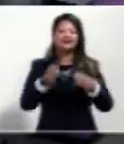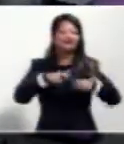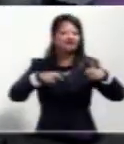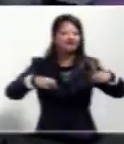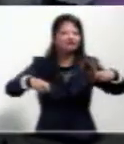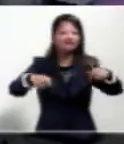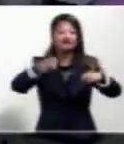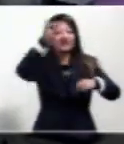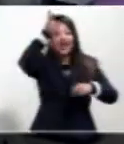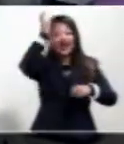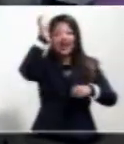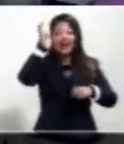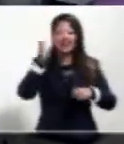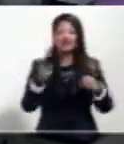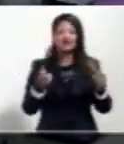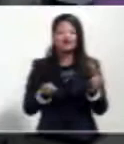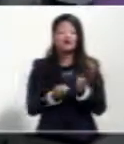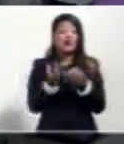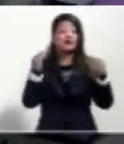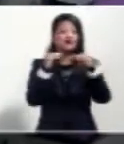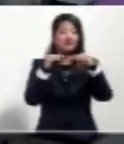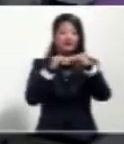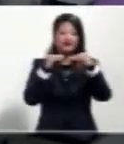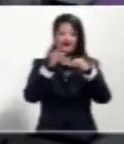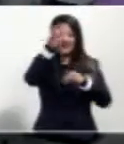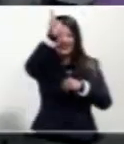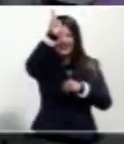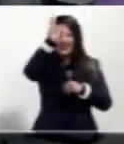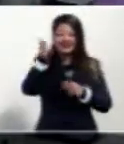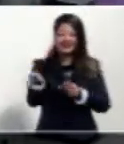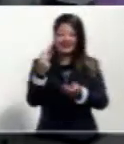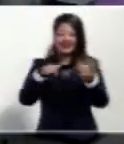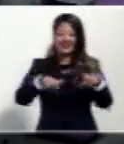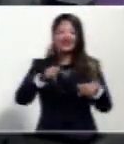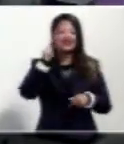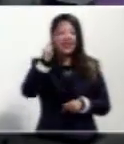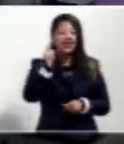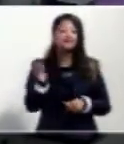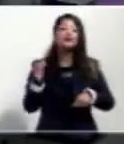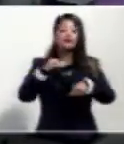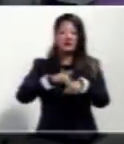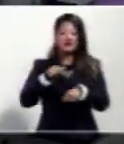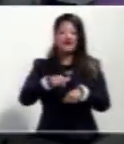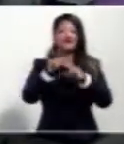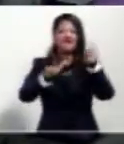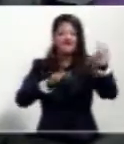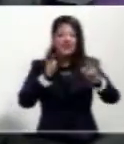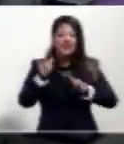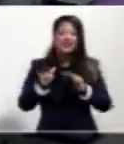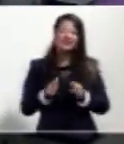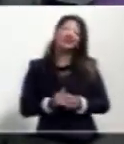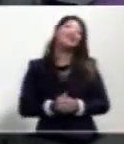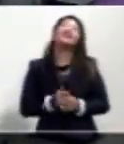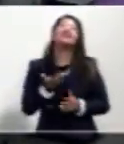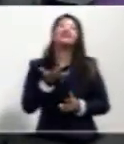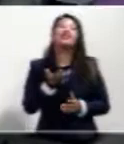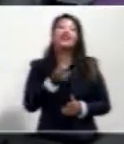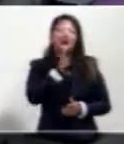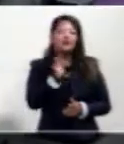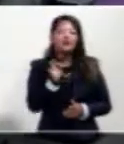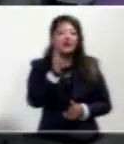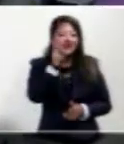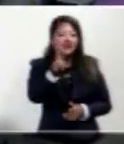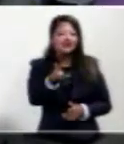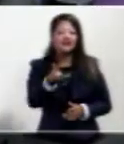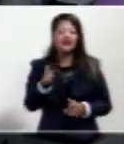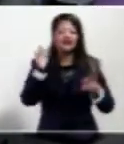también es un nuevo atractivo que atraemos a Tarímbaro y lo agregamos a la feria. Vamos a poder ver también los toritos de